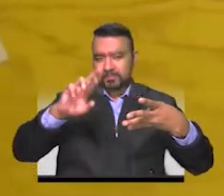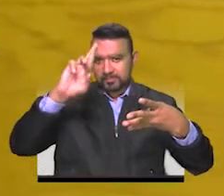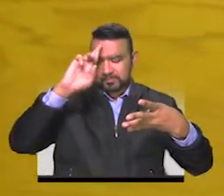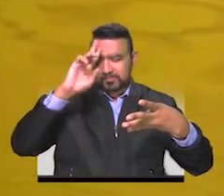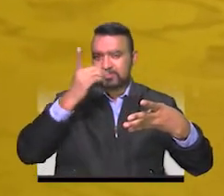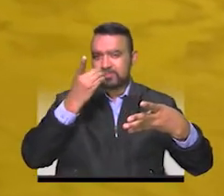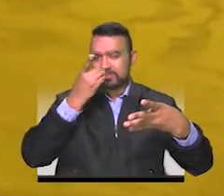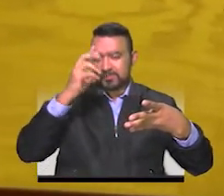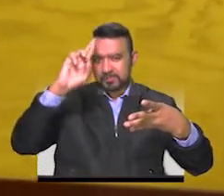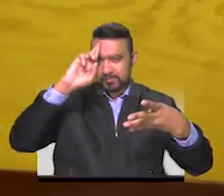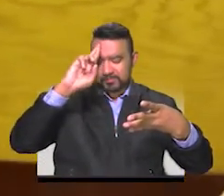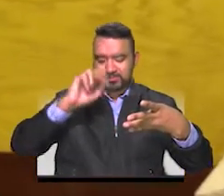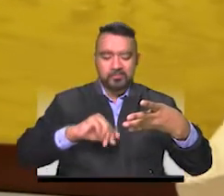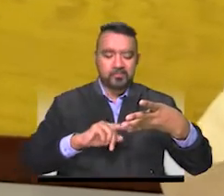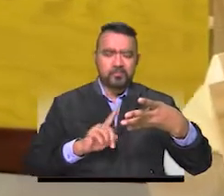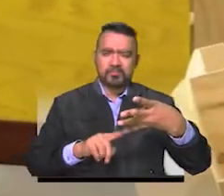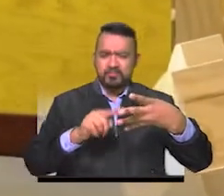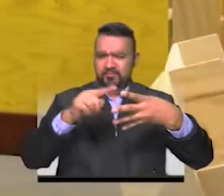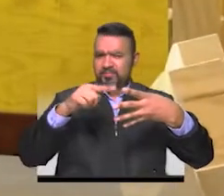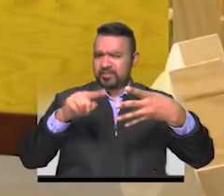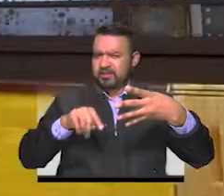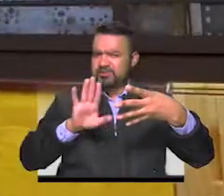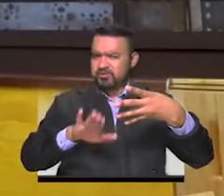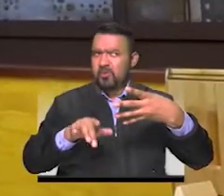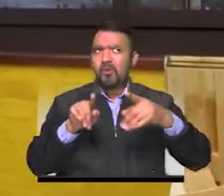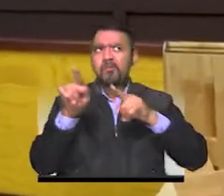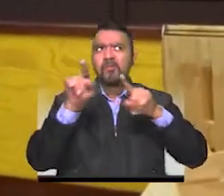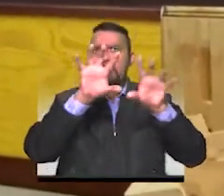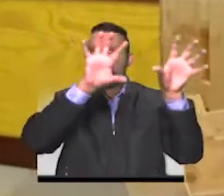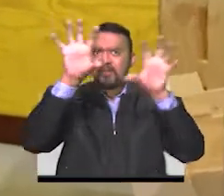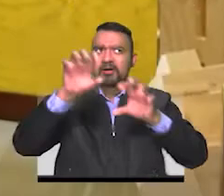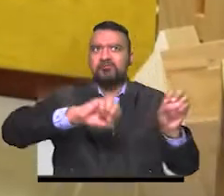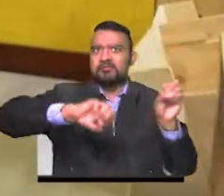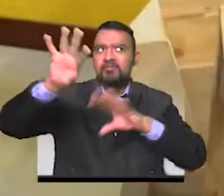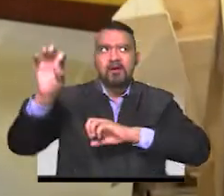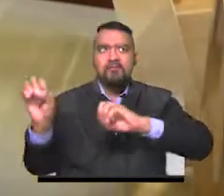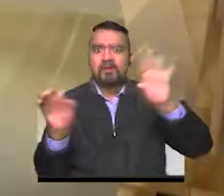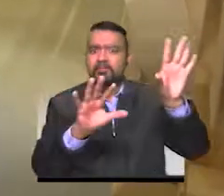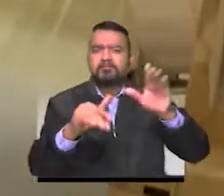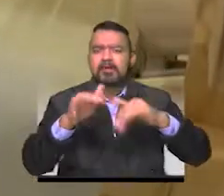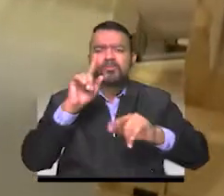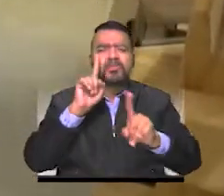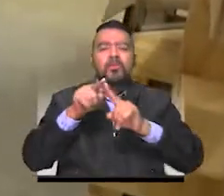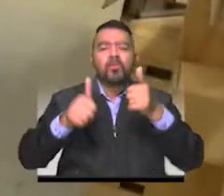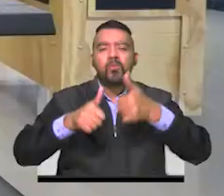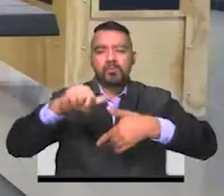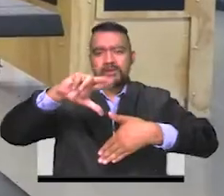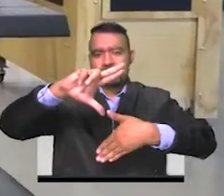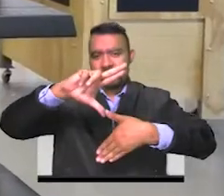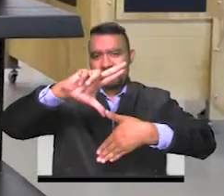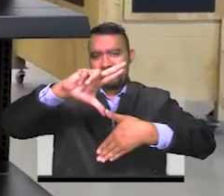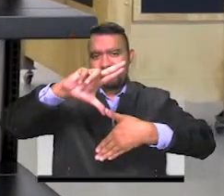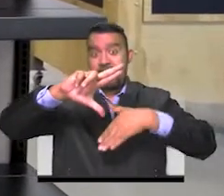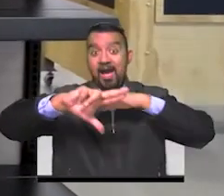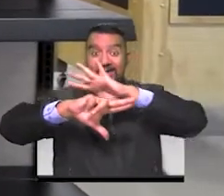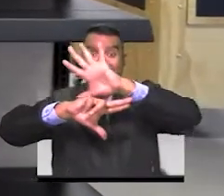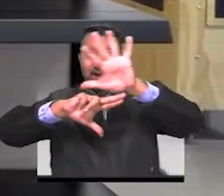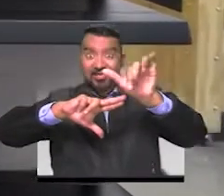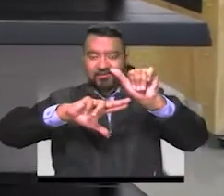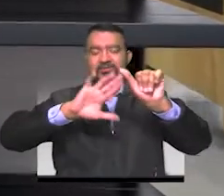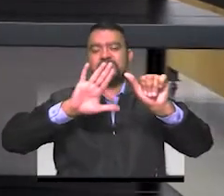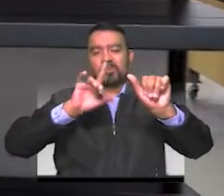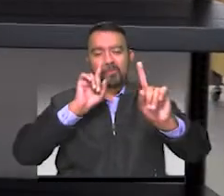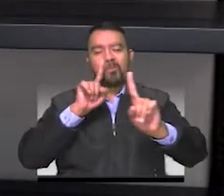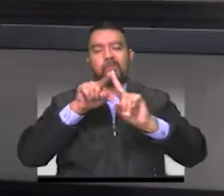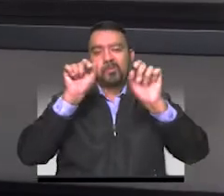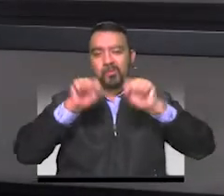más hacemos nosotros principalmente, o creemos que nuestro mercado natural, es Latinoamérica y el Caribe. Sin embargo, tenemos el reto y el sueño que